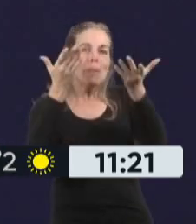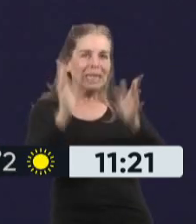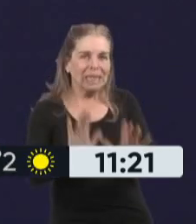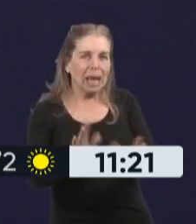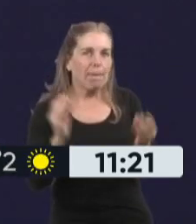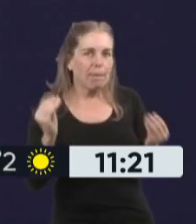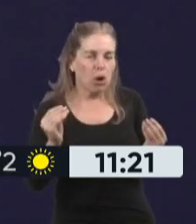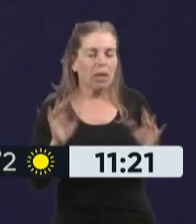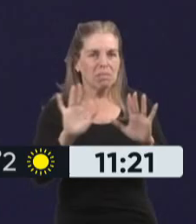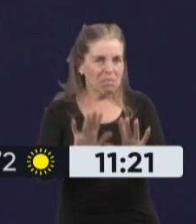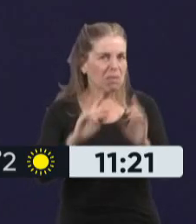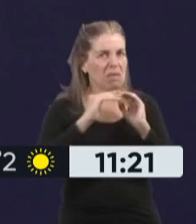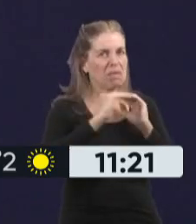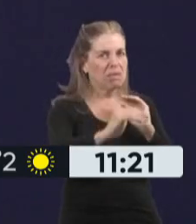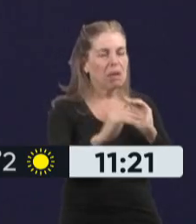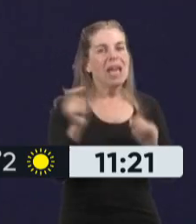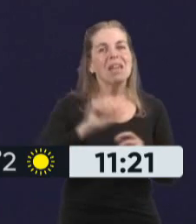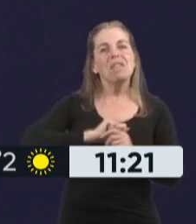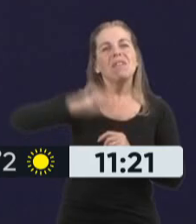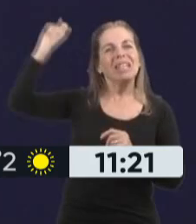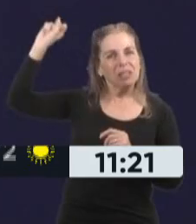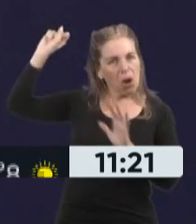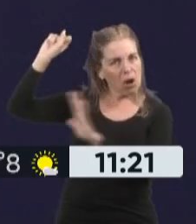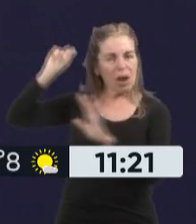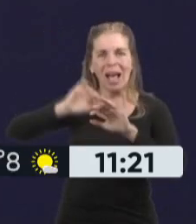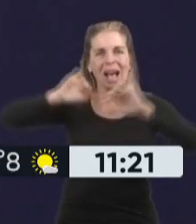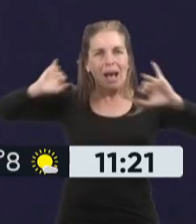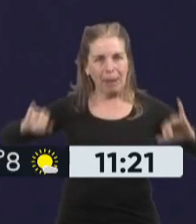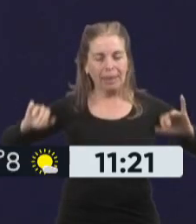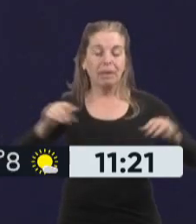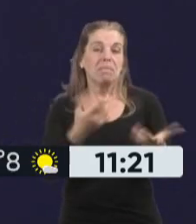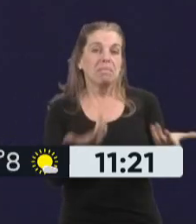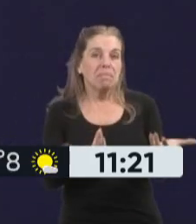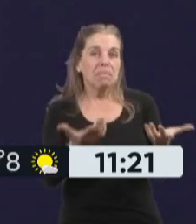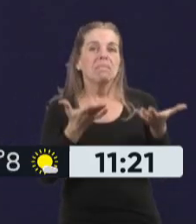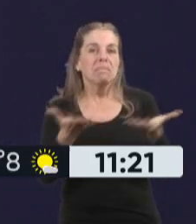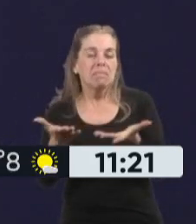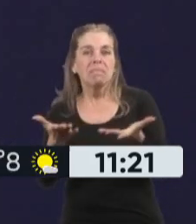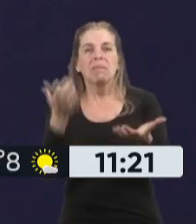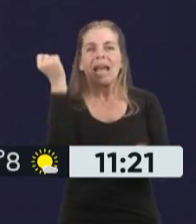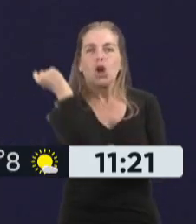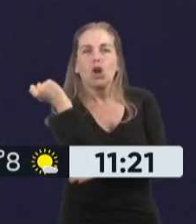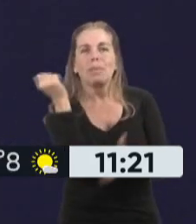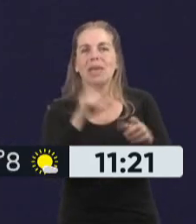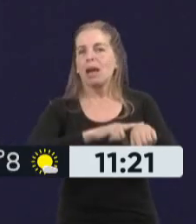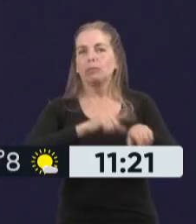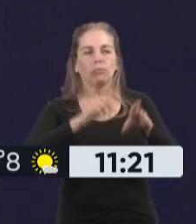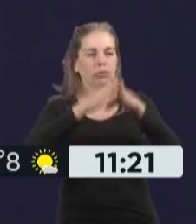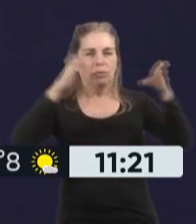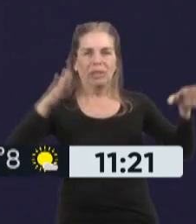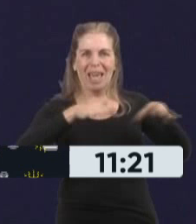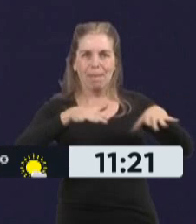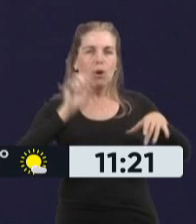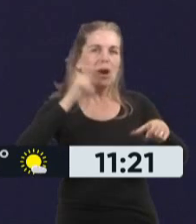la inflación es por definición el aumento generalizado de los precios de la economía en un periodo de tiempo, lo que